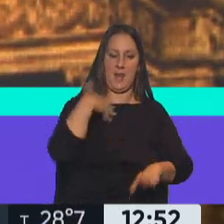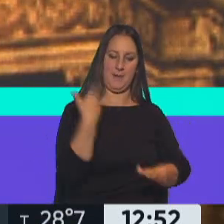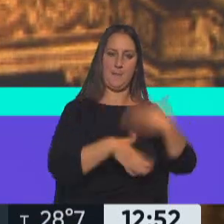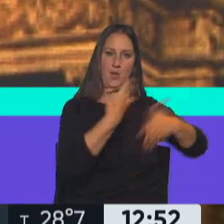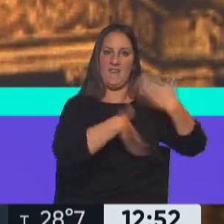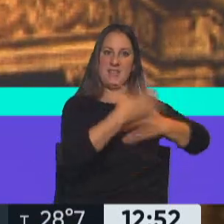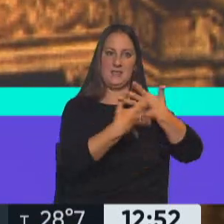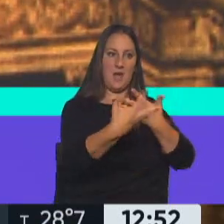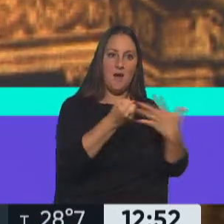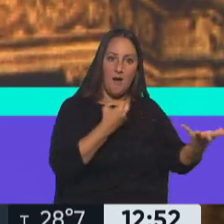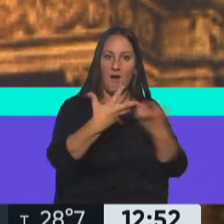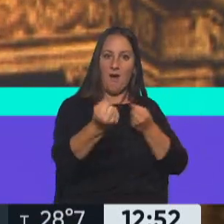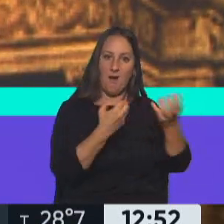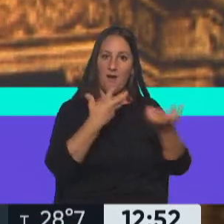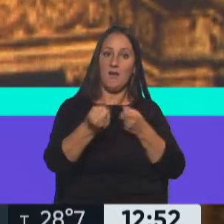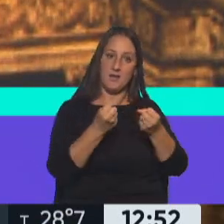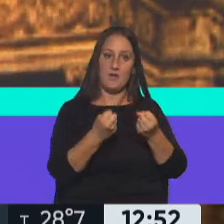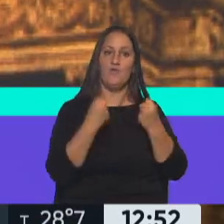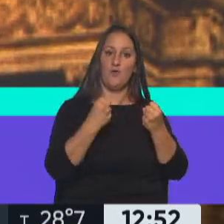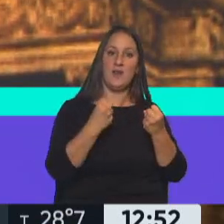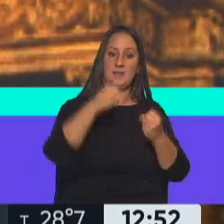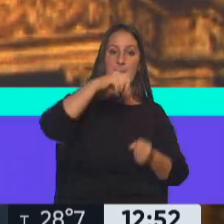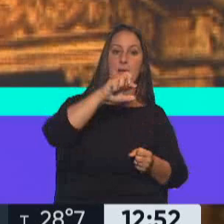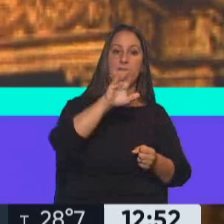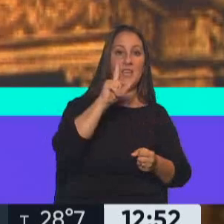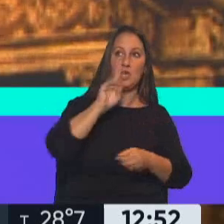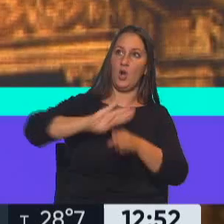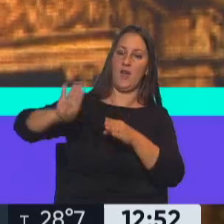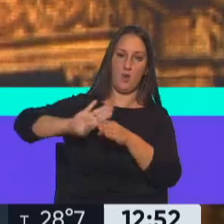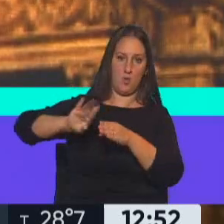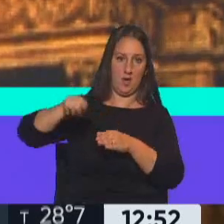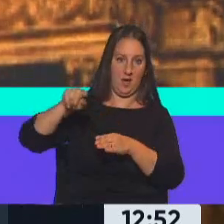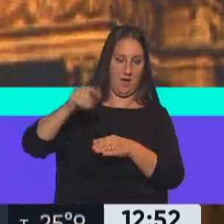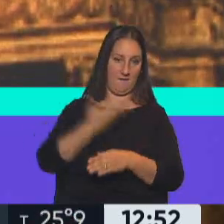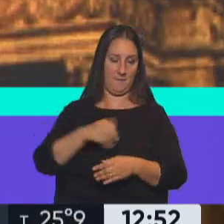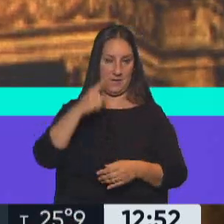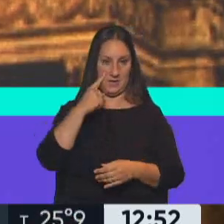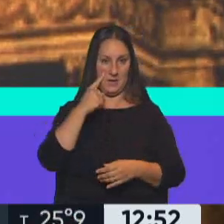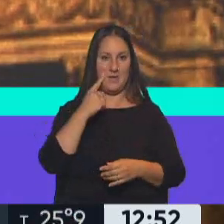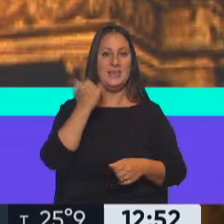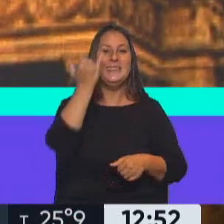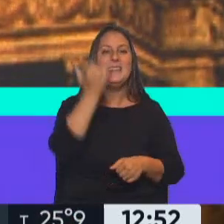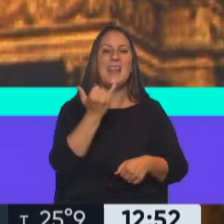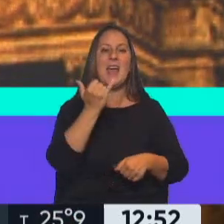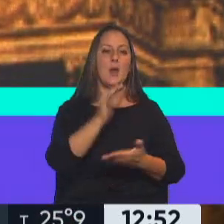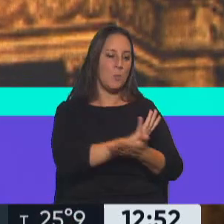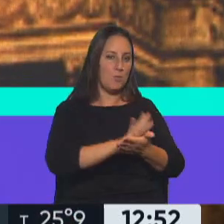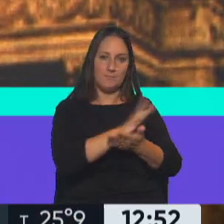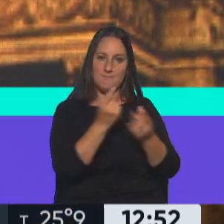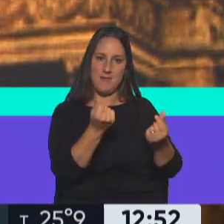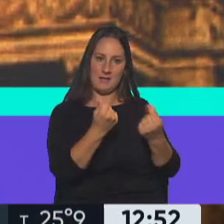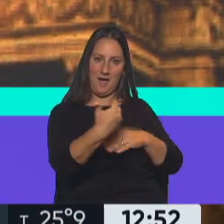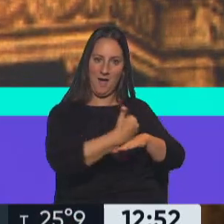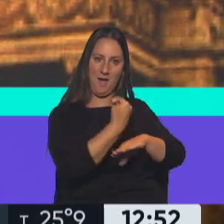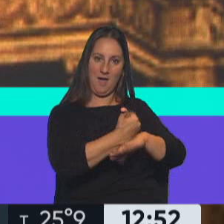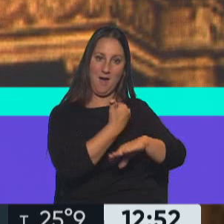para poder cambiar esa correlación de fuerzas entre el PBI y la deuda externa. Es decir, poder tener otro tipo de solvencia para